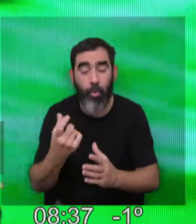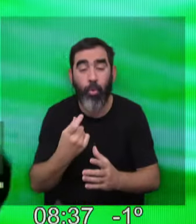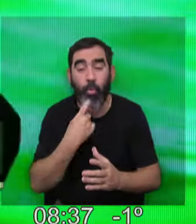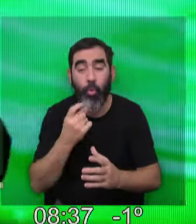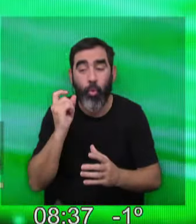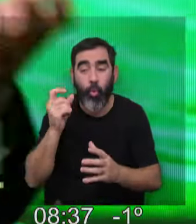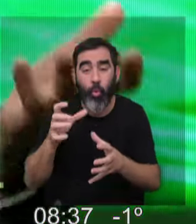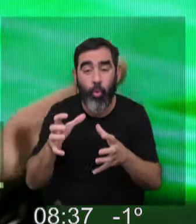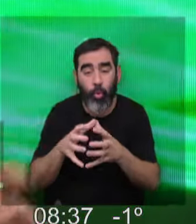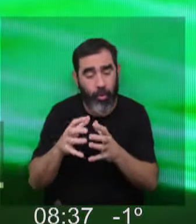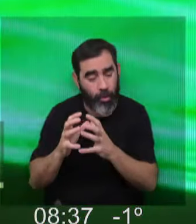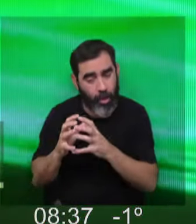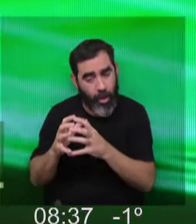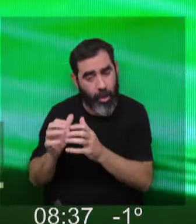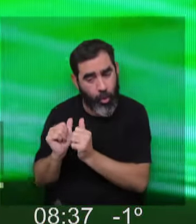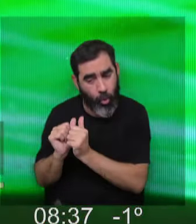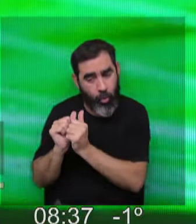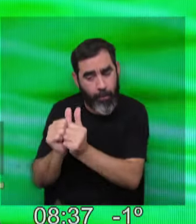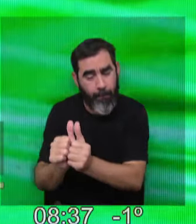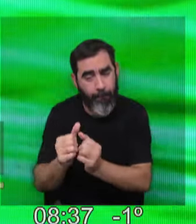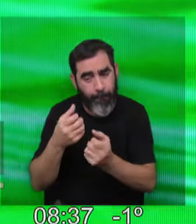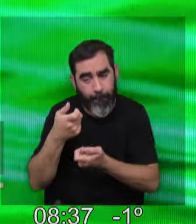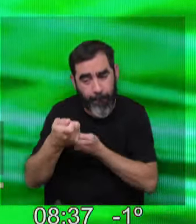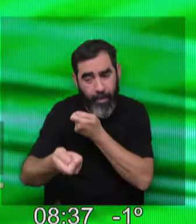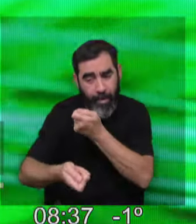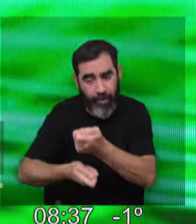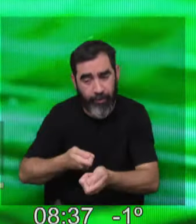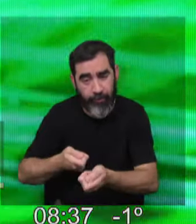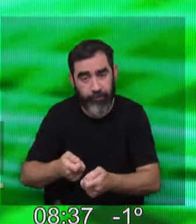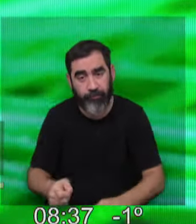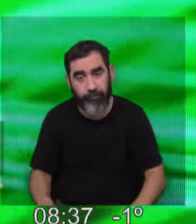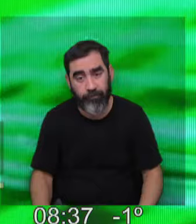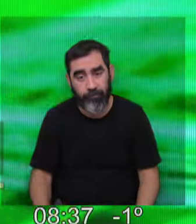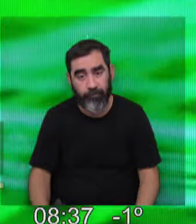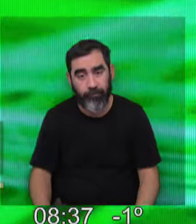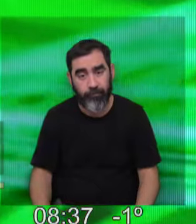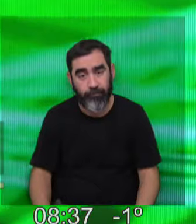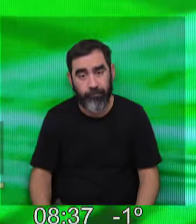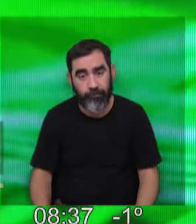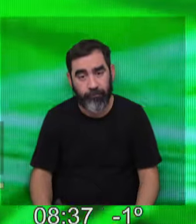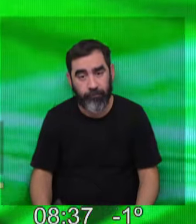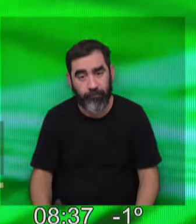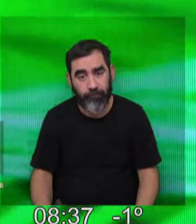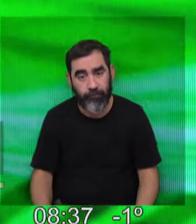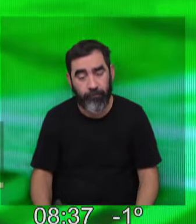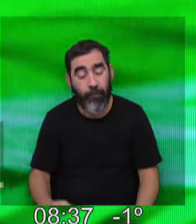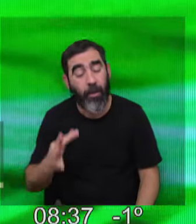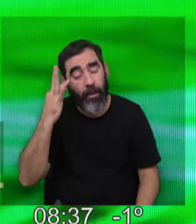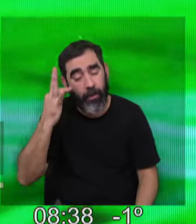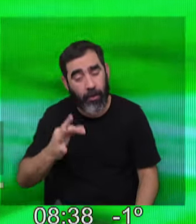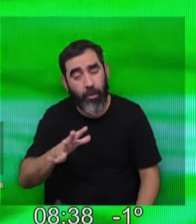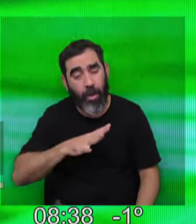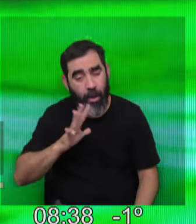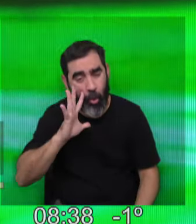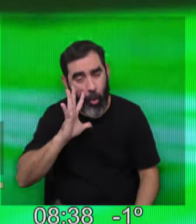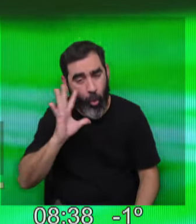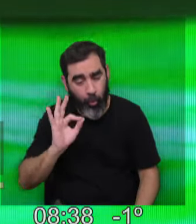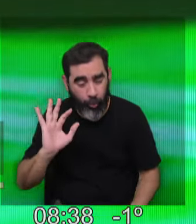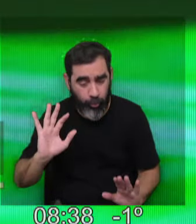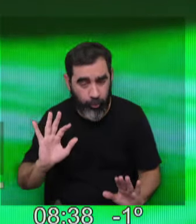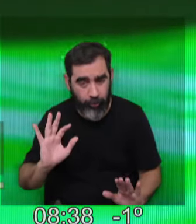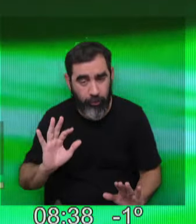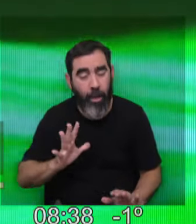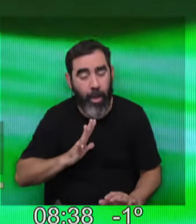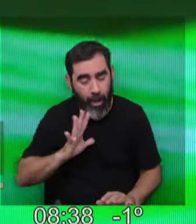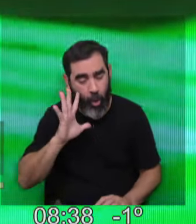que le va a acompañar con unidad. Y creo que tenemos una oportunidad.